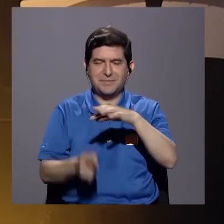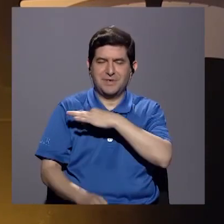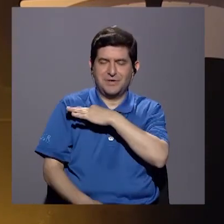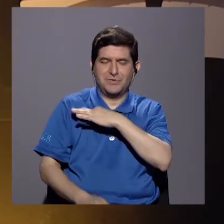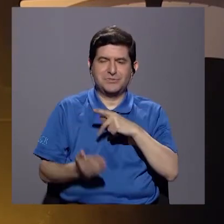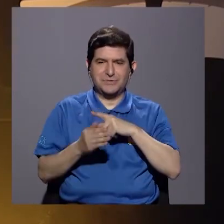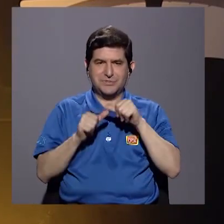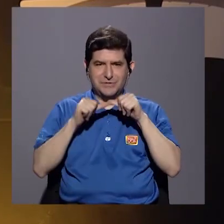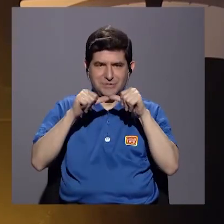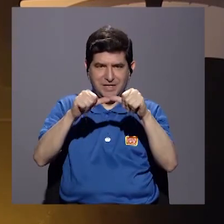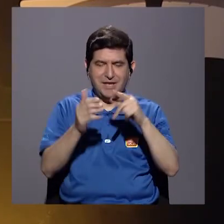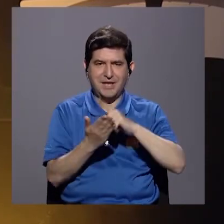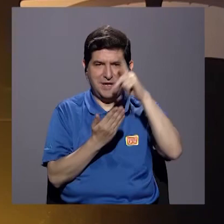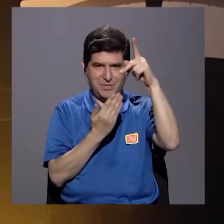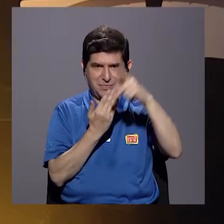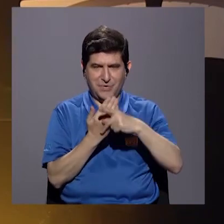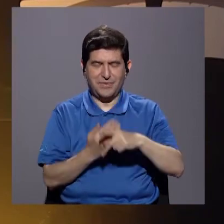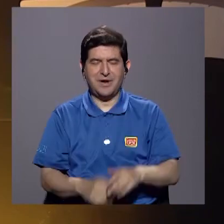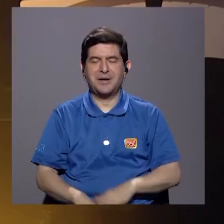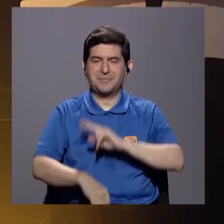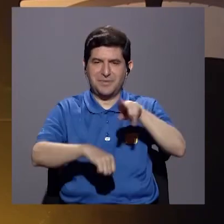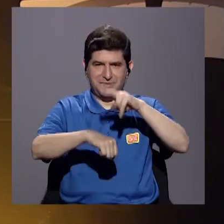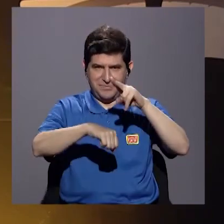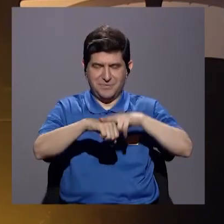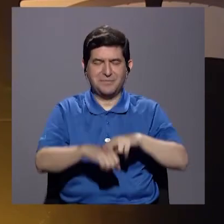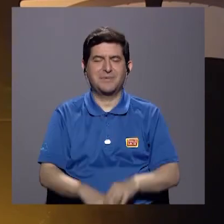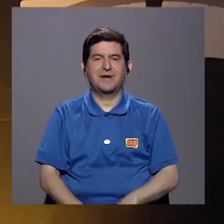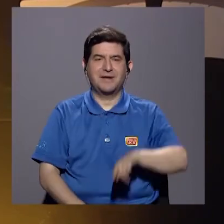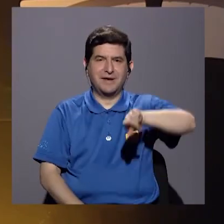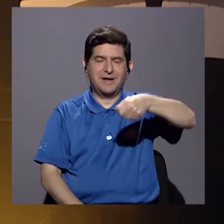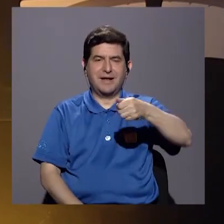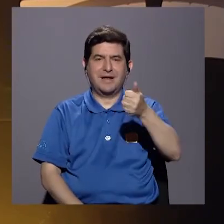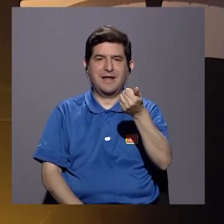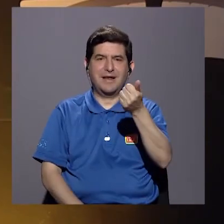les invitamos para que continúen con la programación